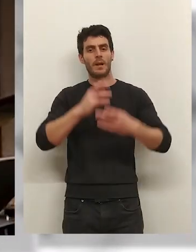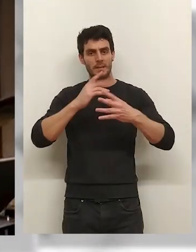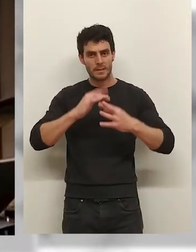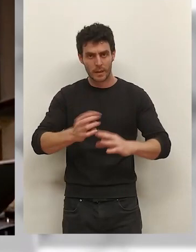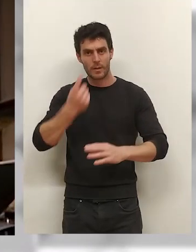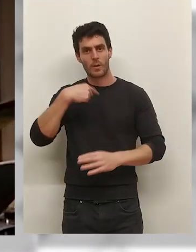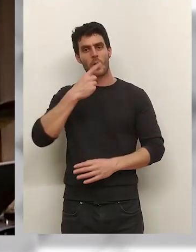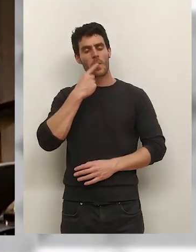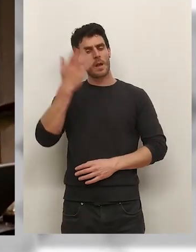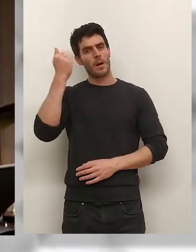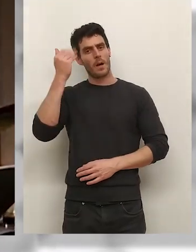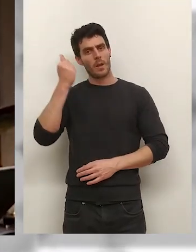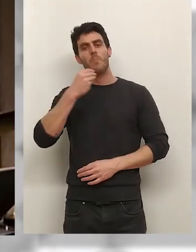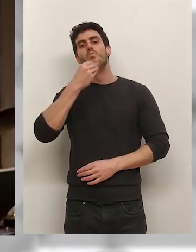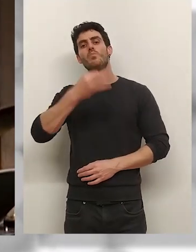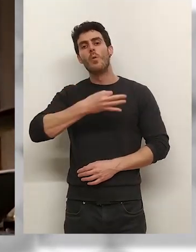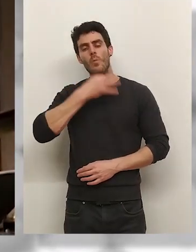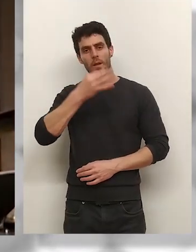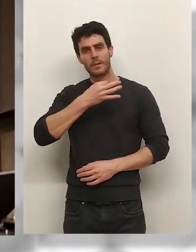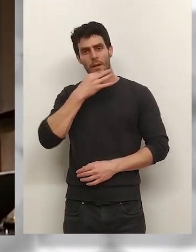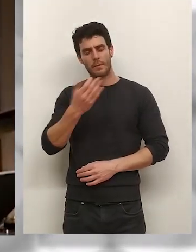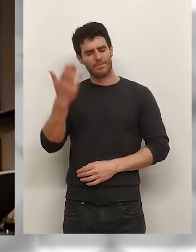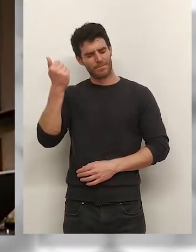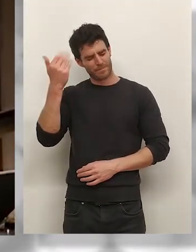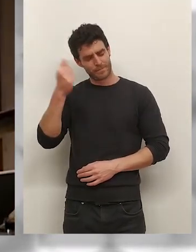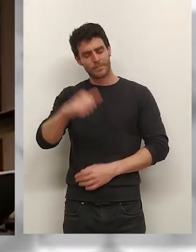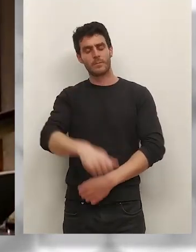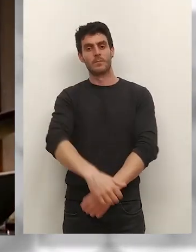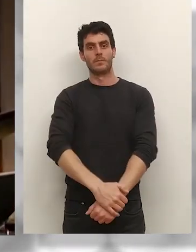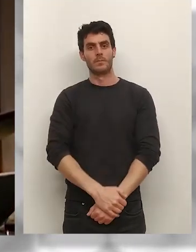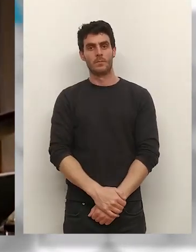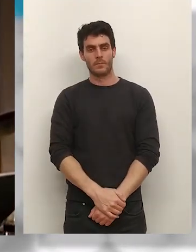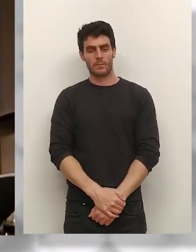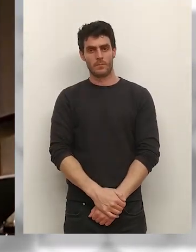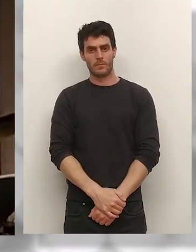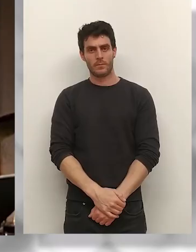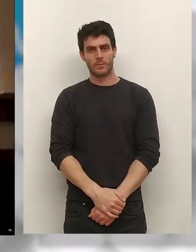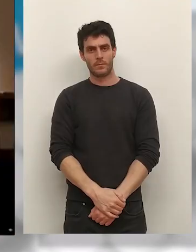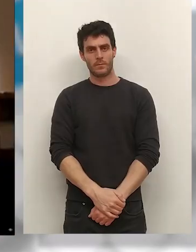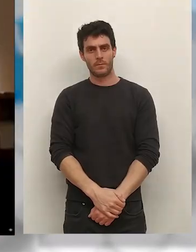Con jazz nos vamos a despedir. Pasen una buena jornada. Un saludo. Adiós.